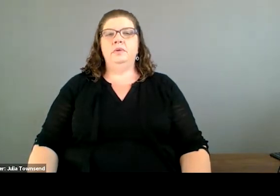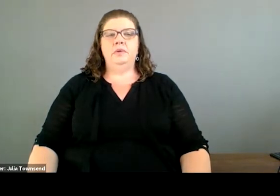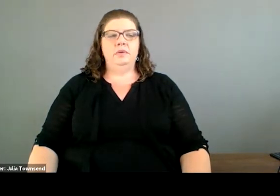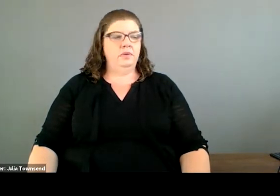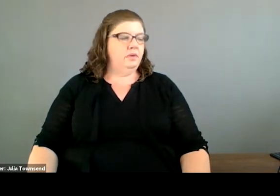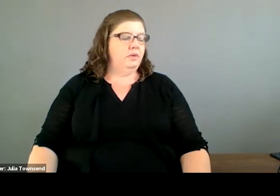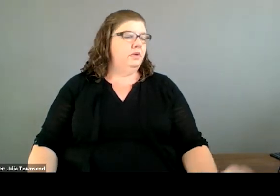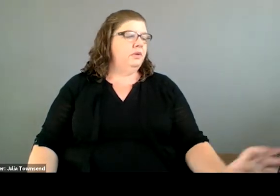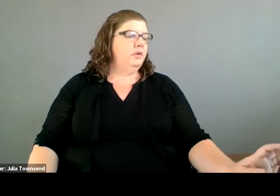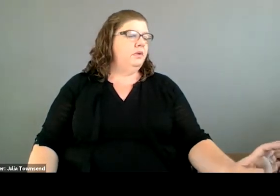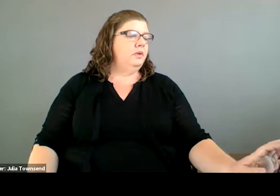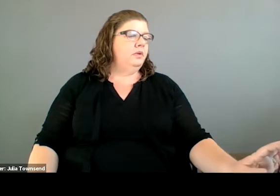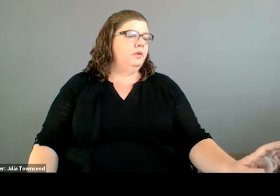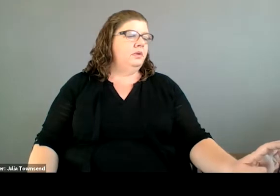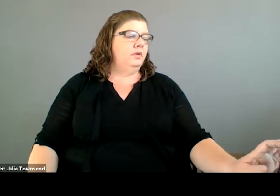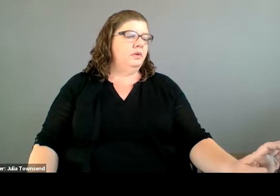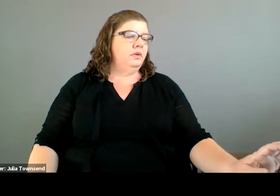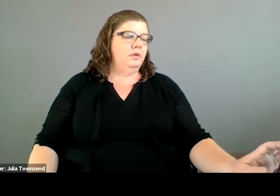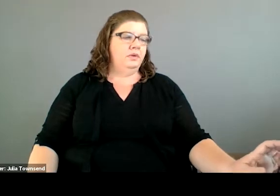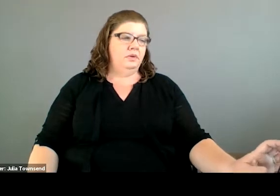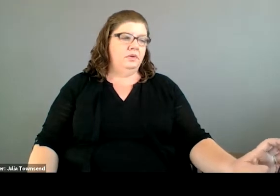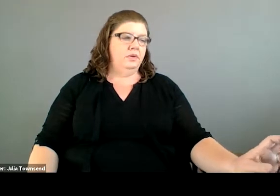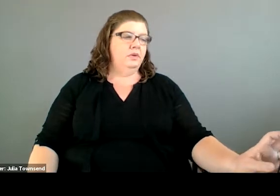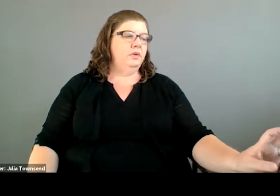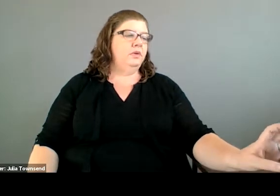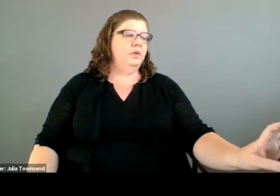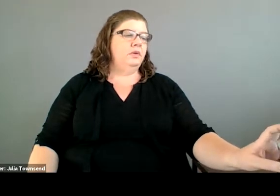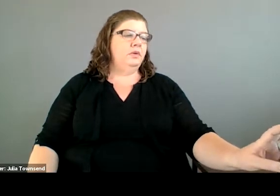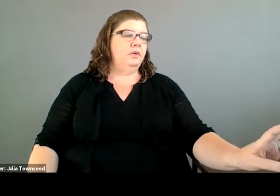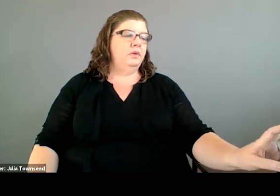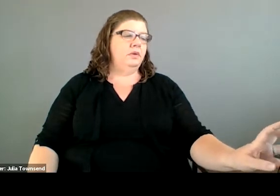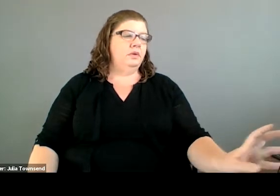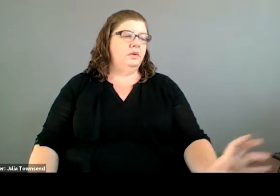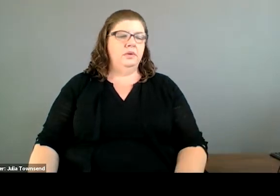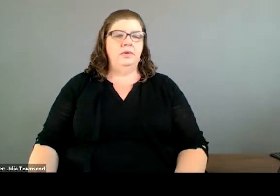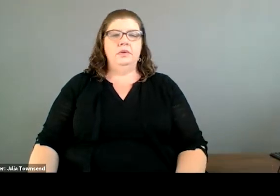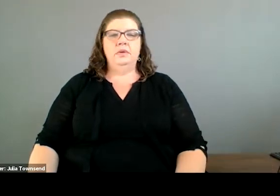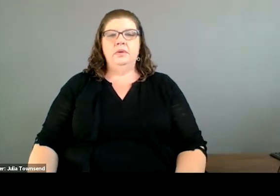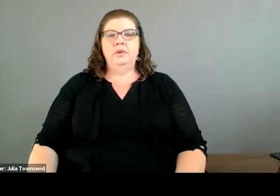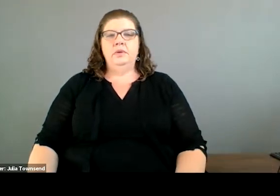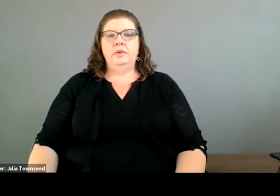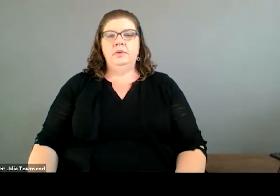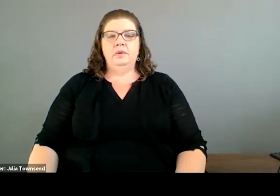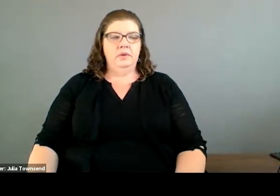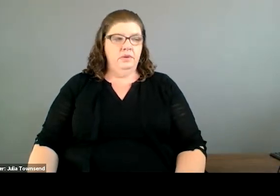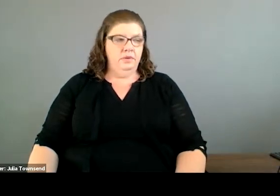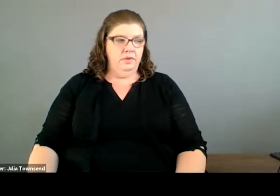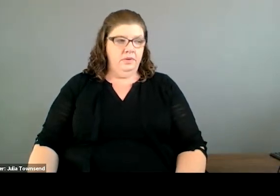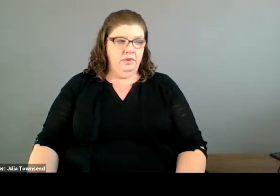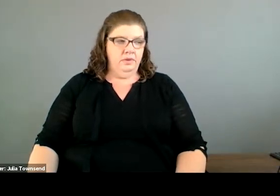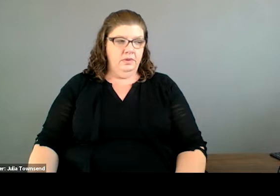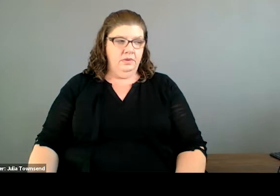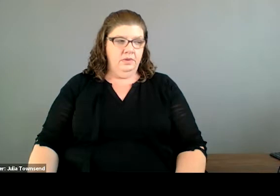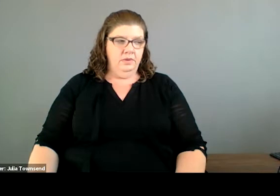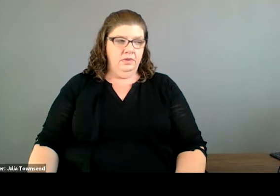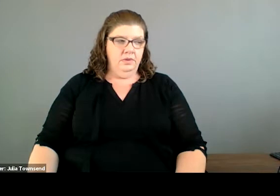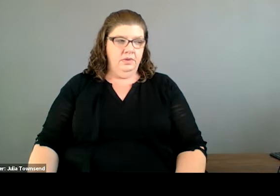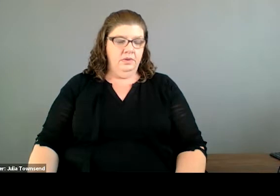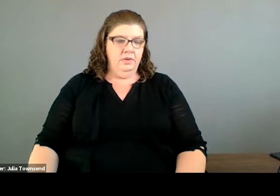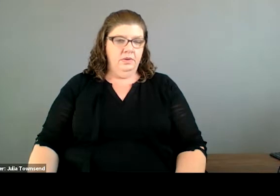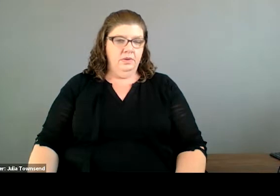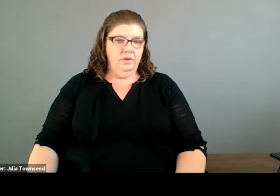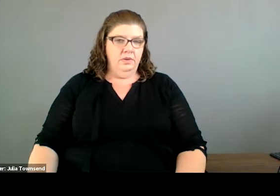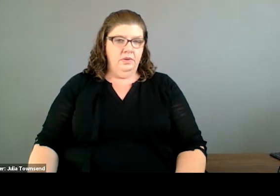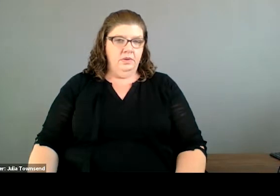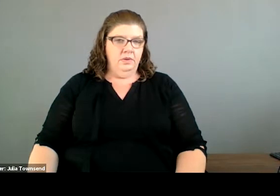por favor recuerde hablar con voz fuerte y clara y a un paso moderado. Gracias. Y también ofreceremos interpretación en lenguaje de